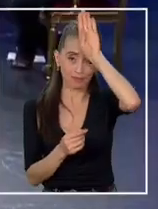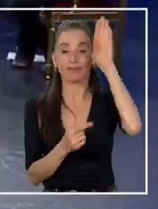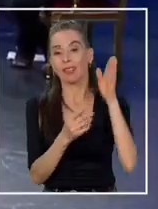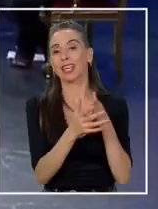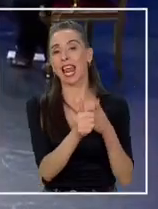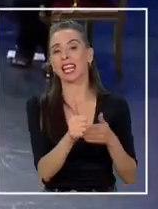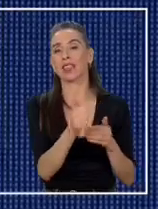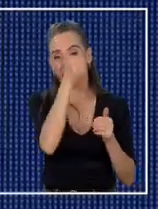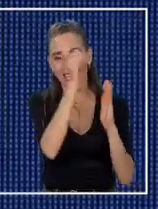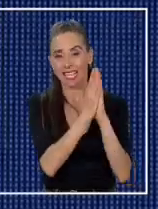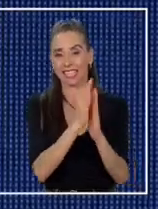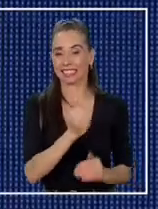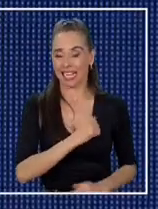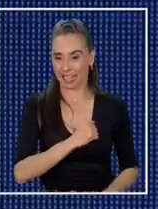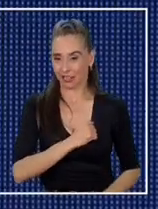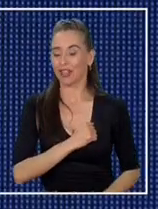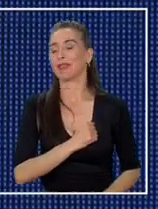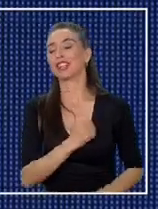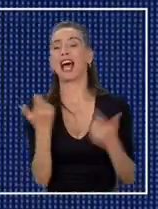y continúa.